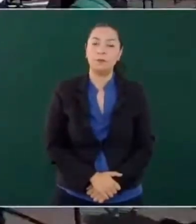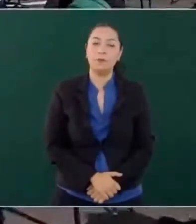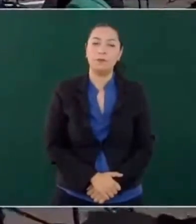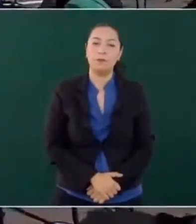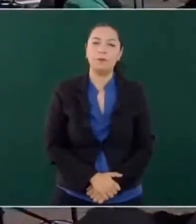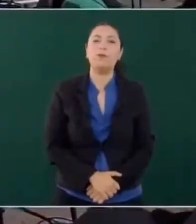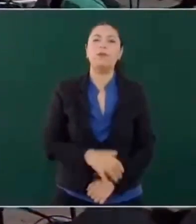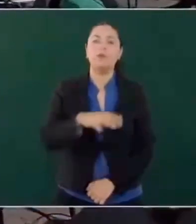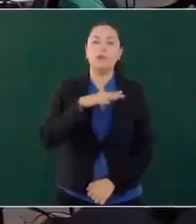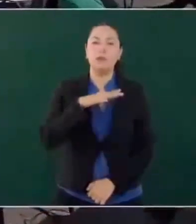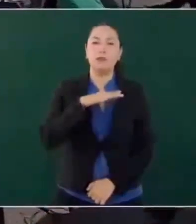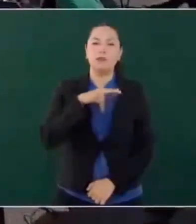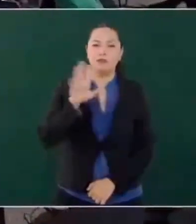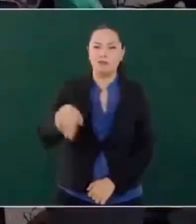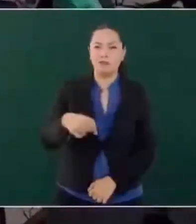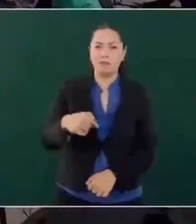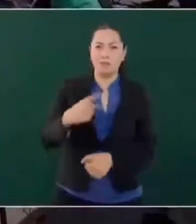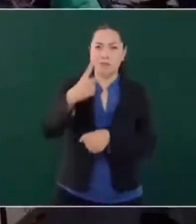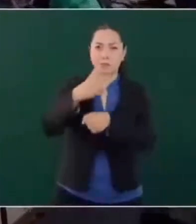un segundo tirador,